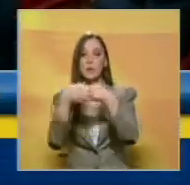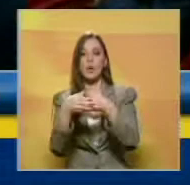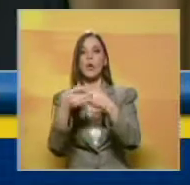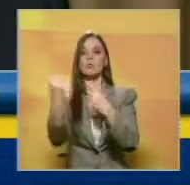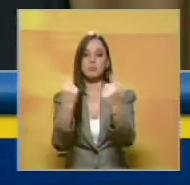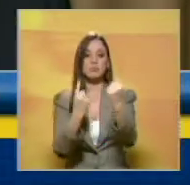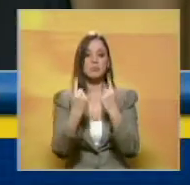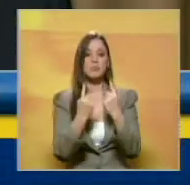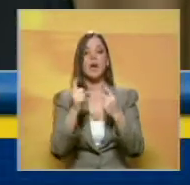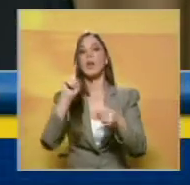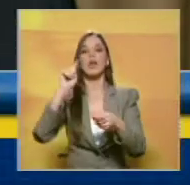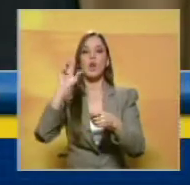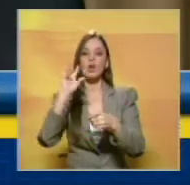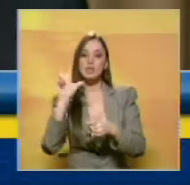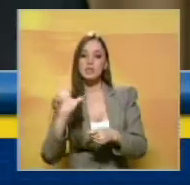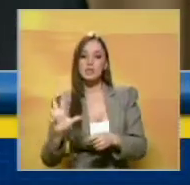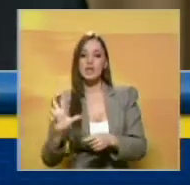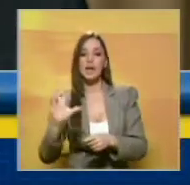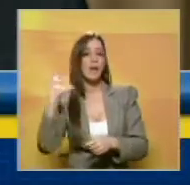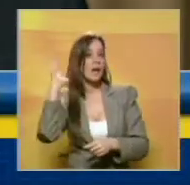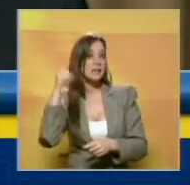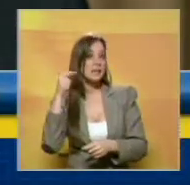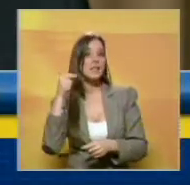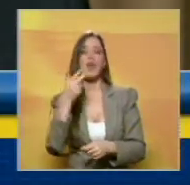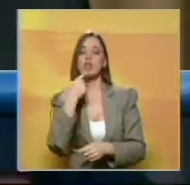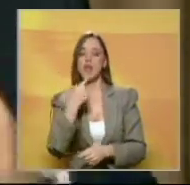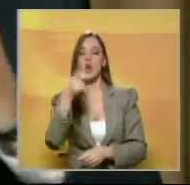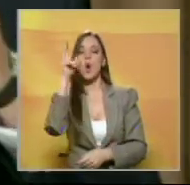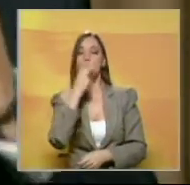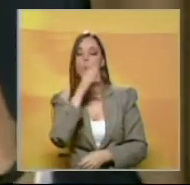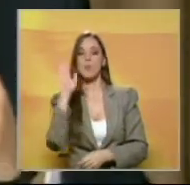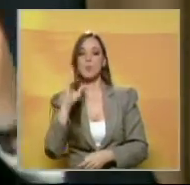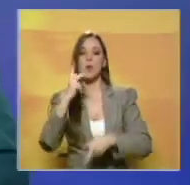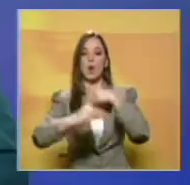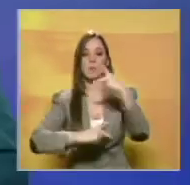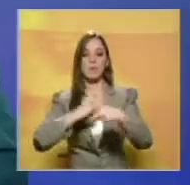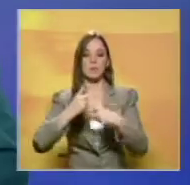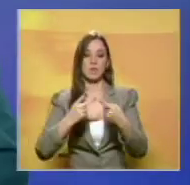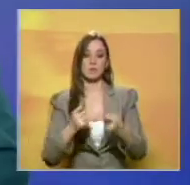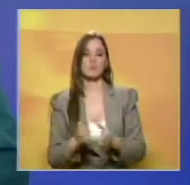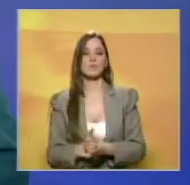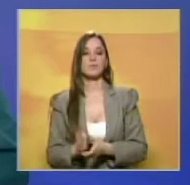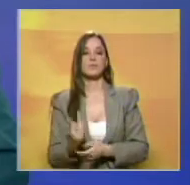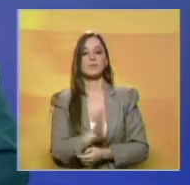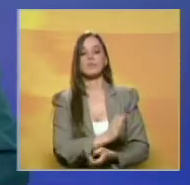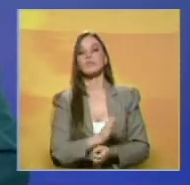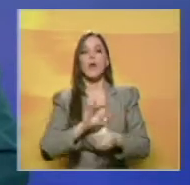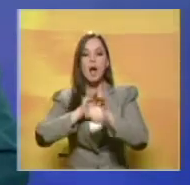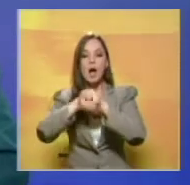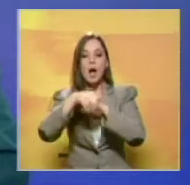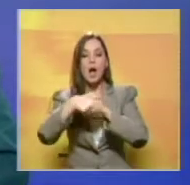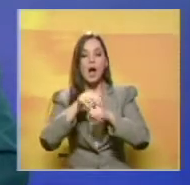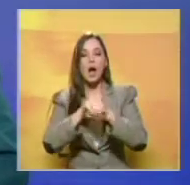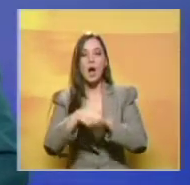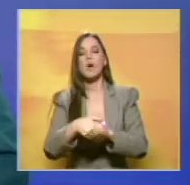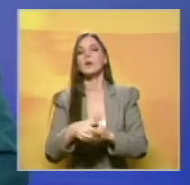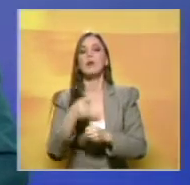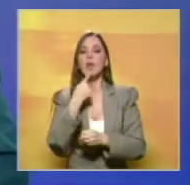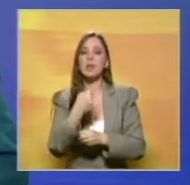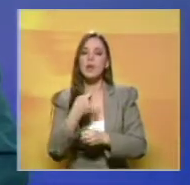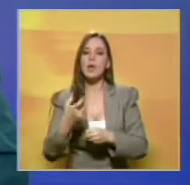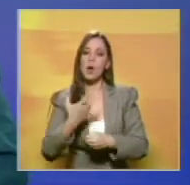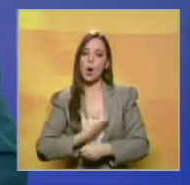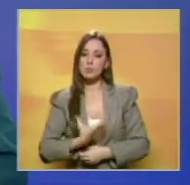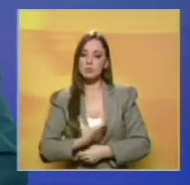3 cancilleres de la UNASUR, quienes se han comprometido a acompañar el proceso. Jorge Rodríguez, miembro de la Dirección Nacional del